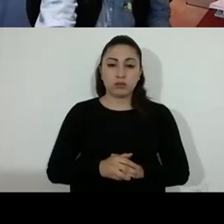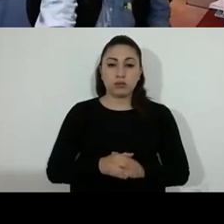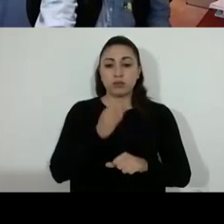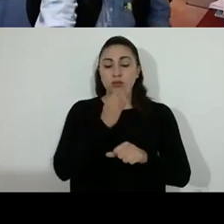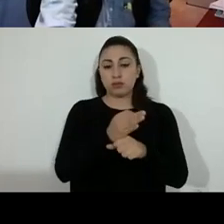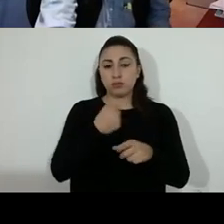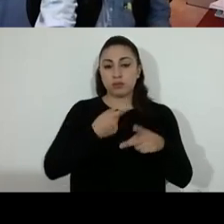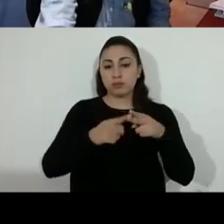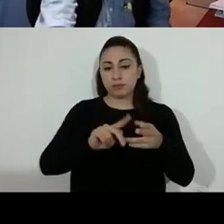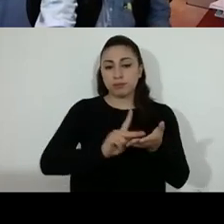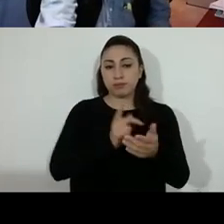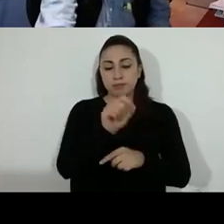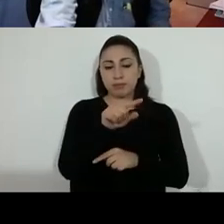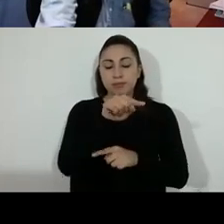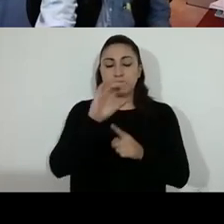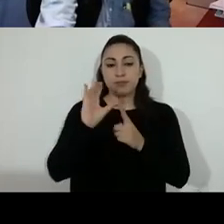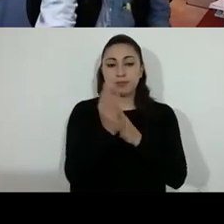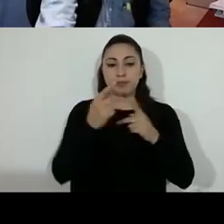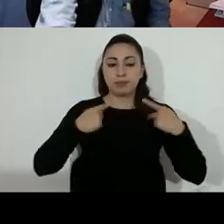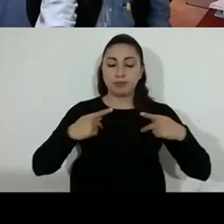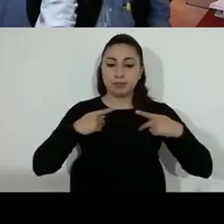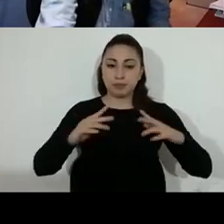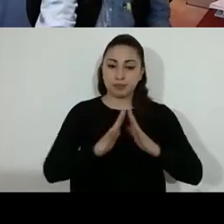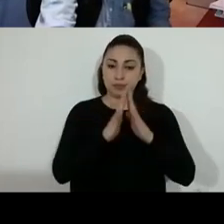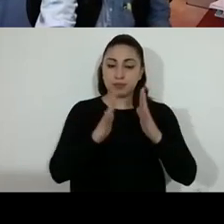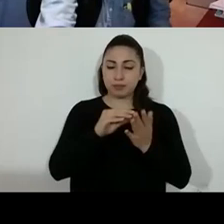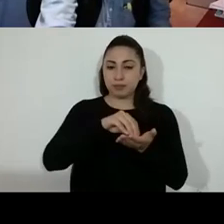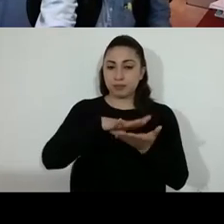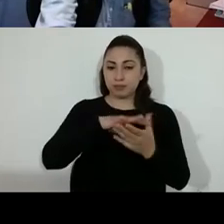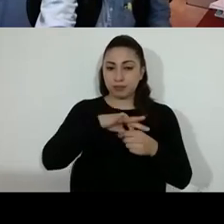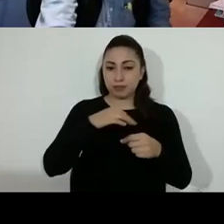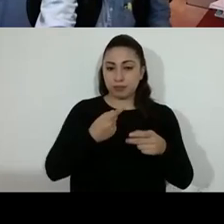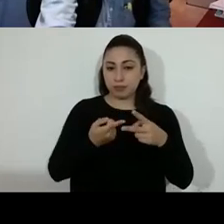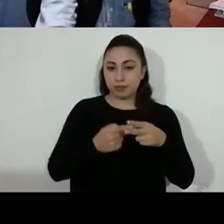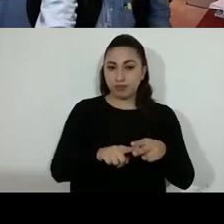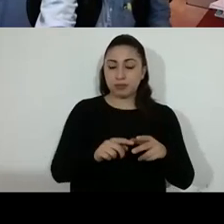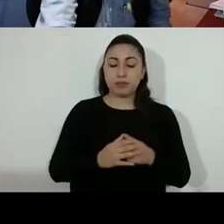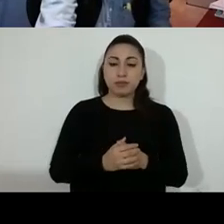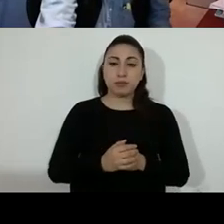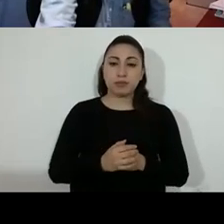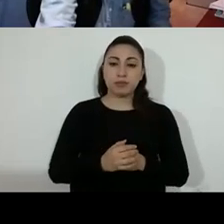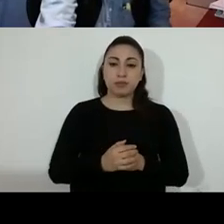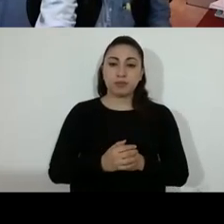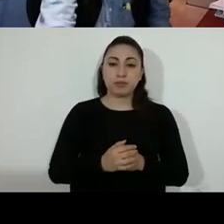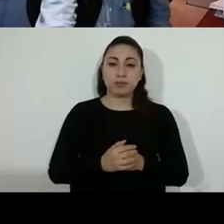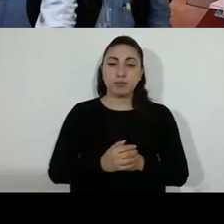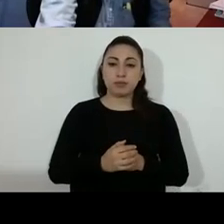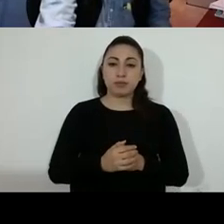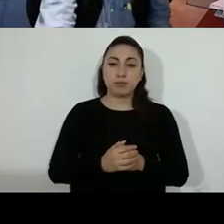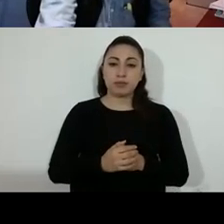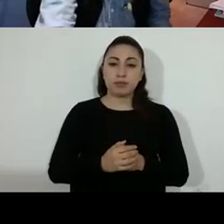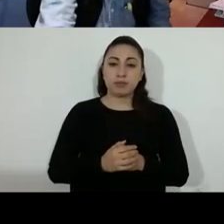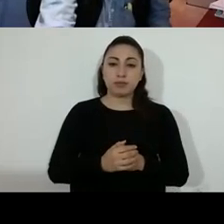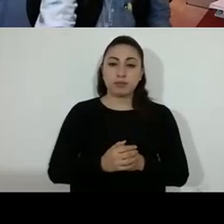Comisión de Participación Ciudadana. ¿Es a favor de obviar la lectura o